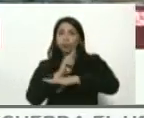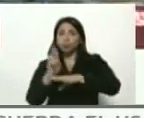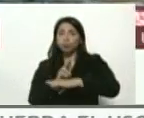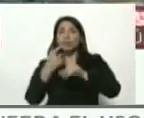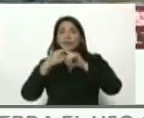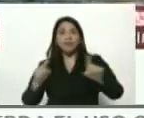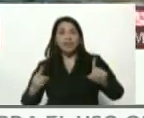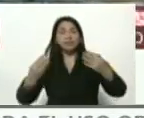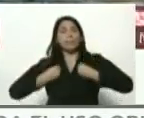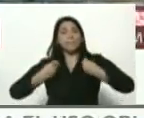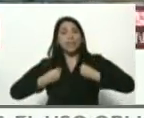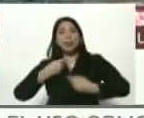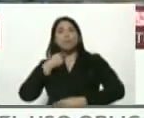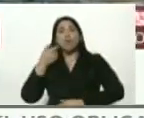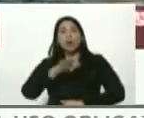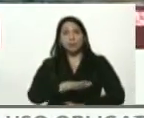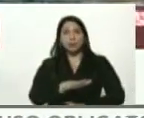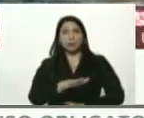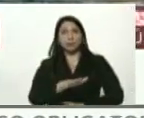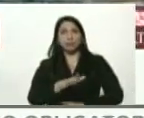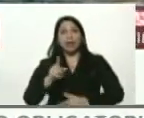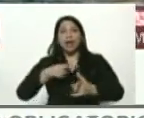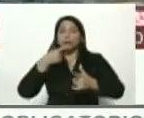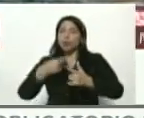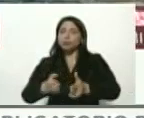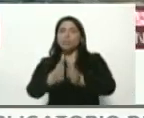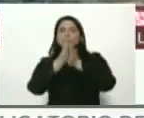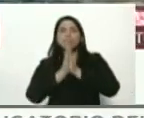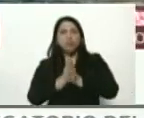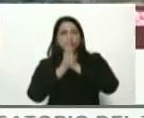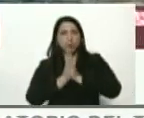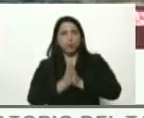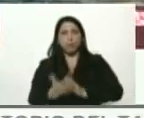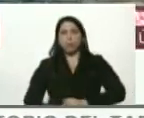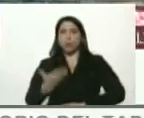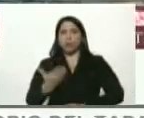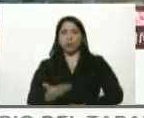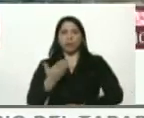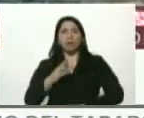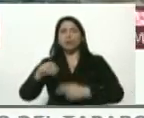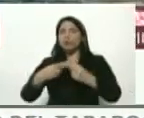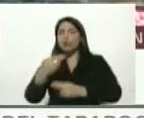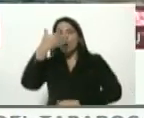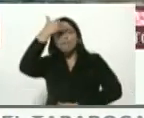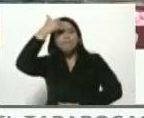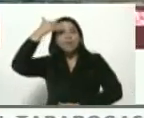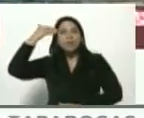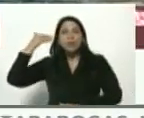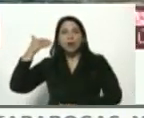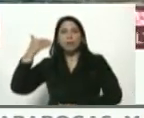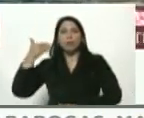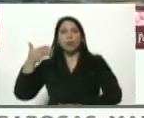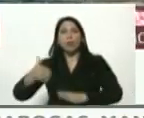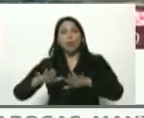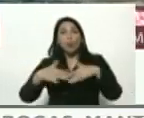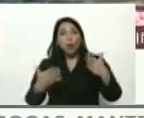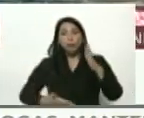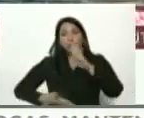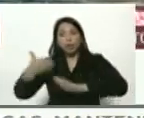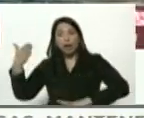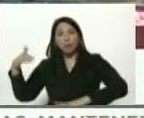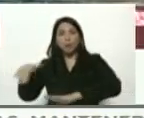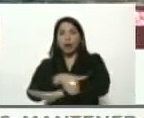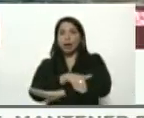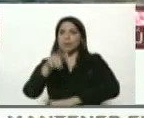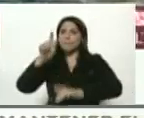entre la vida y la muerte. Así que es muy importante que nunca olvidemos, cuando salgamos a la calle,